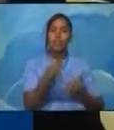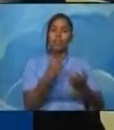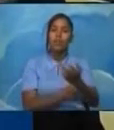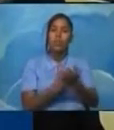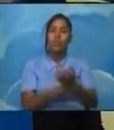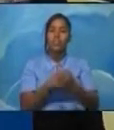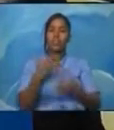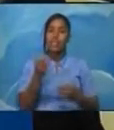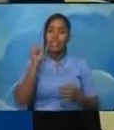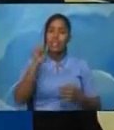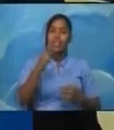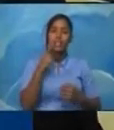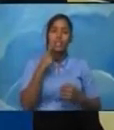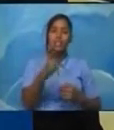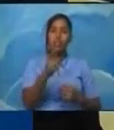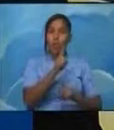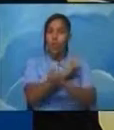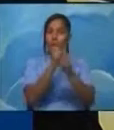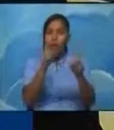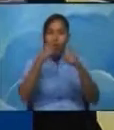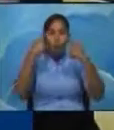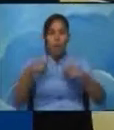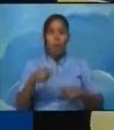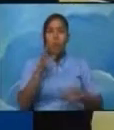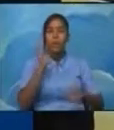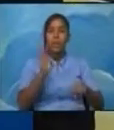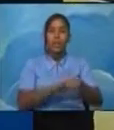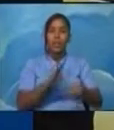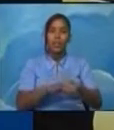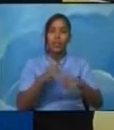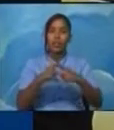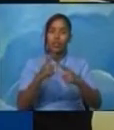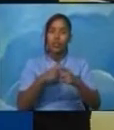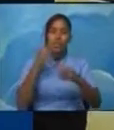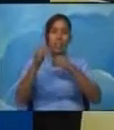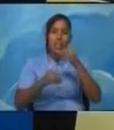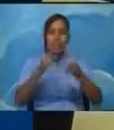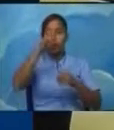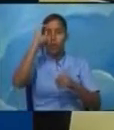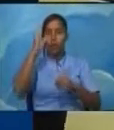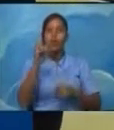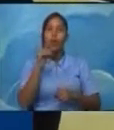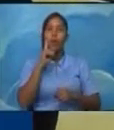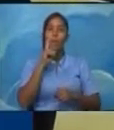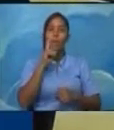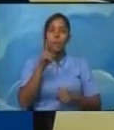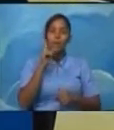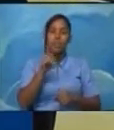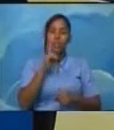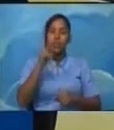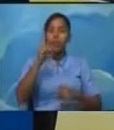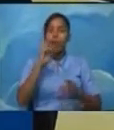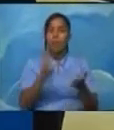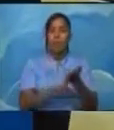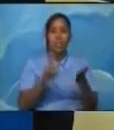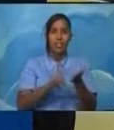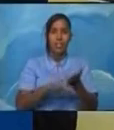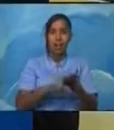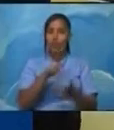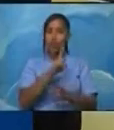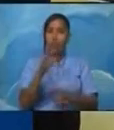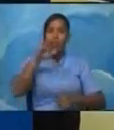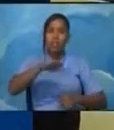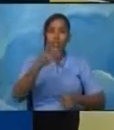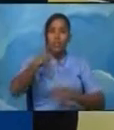que si decimos que no hemos pecado, le hacemos a él mentiroso y la verdad no está en nosotros. Dios